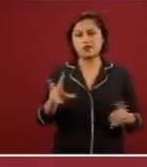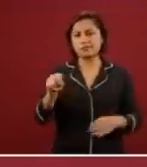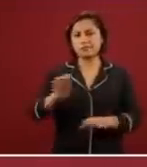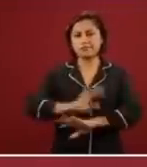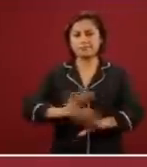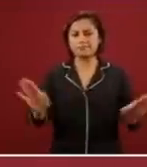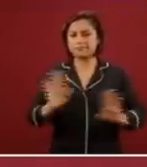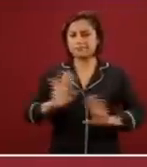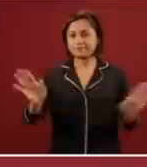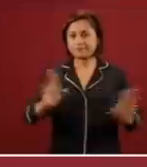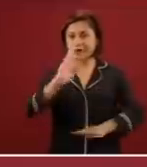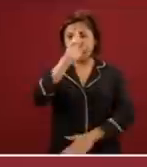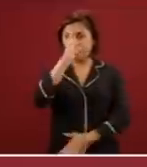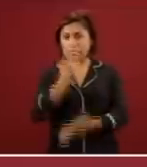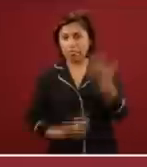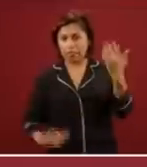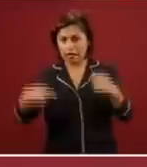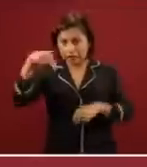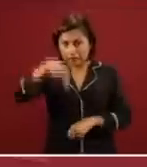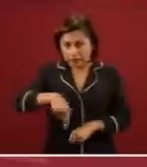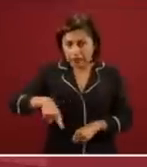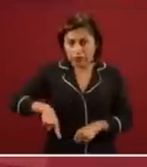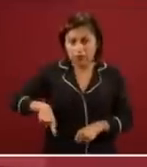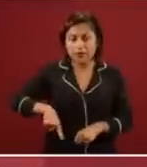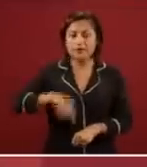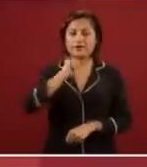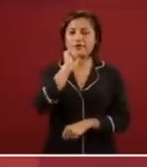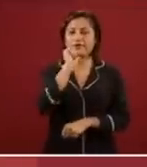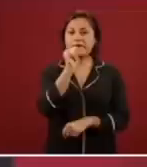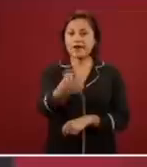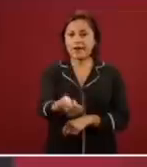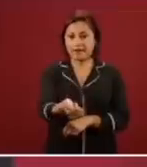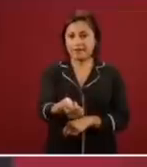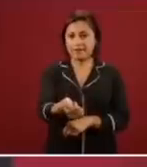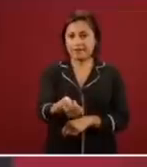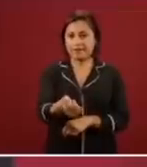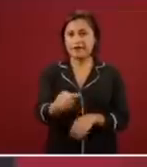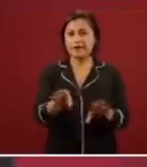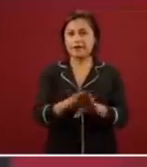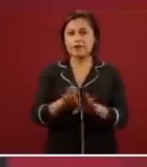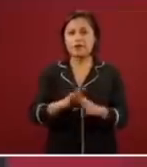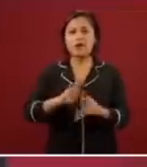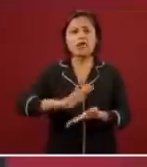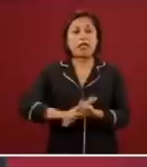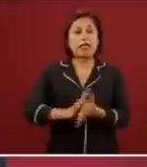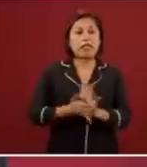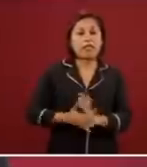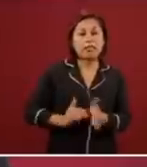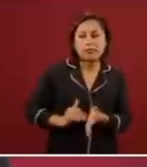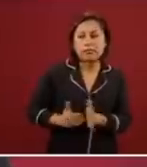de manera ilegal, no hay componendas, no hay relaciones de complicidad con nadie.